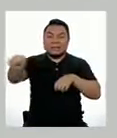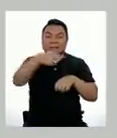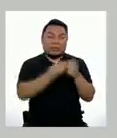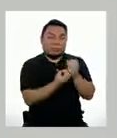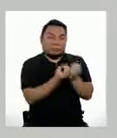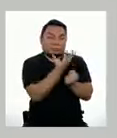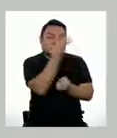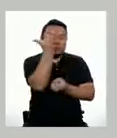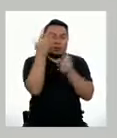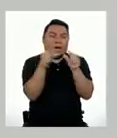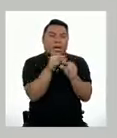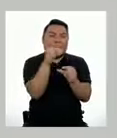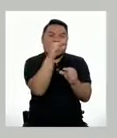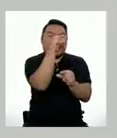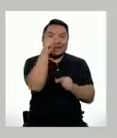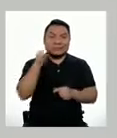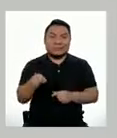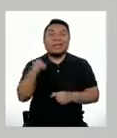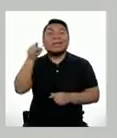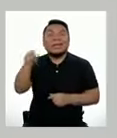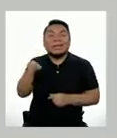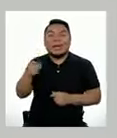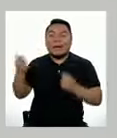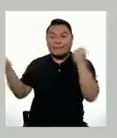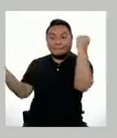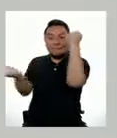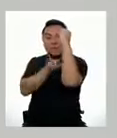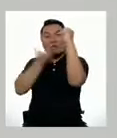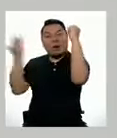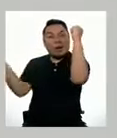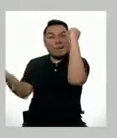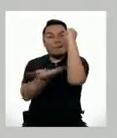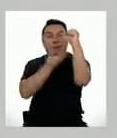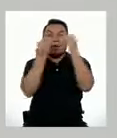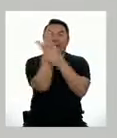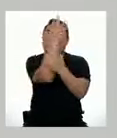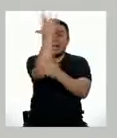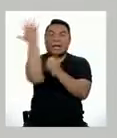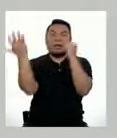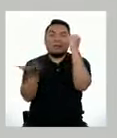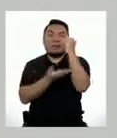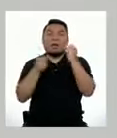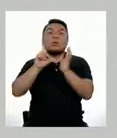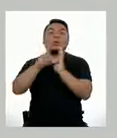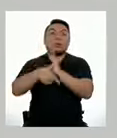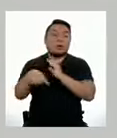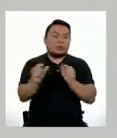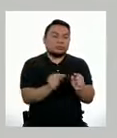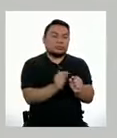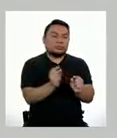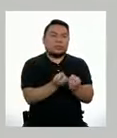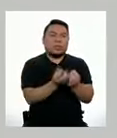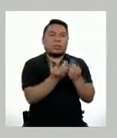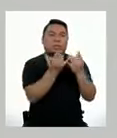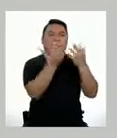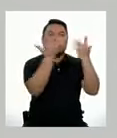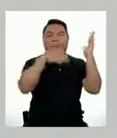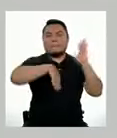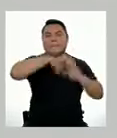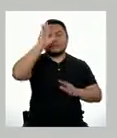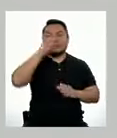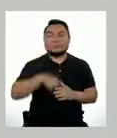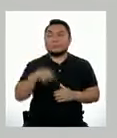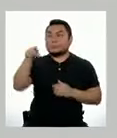efecto invernadero, la deforestación es la actividad que genera mayor cantidad de gases de efecto invernadero. En un